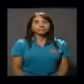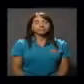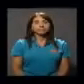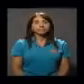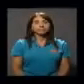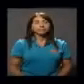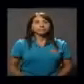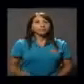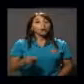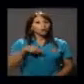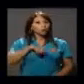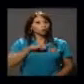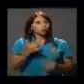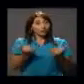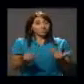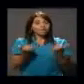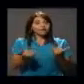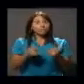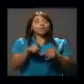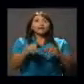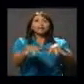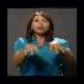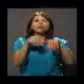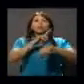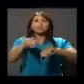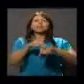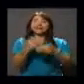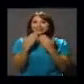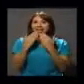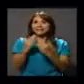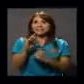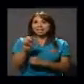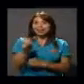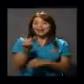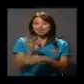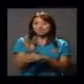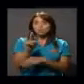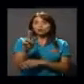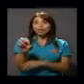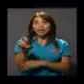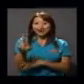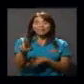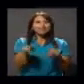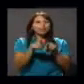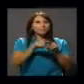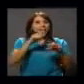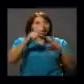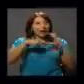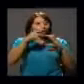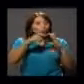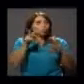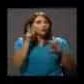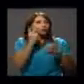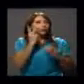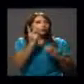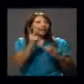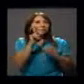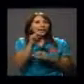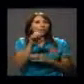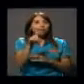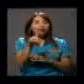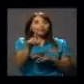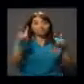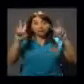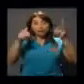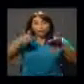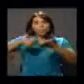estamos en vivo desde el auditorio nacional gracias a canal UCR y audiovisuales de la UNED voto.cr también